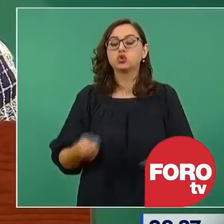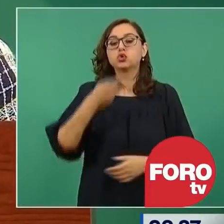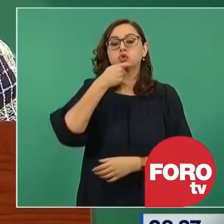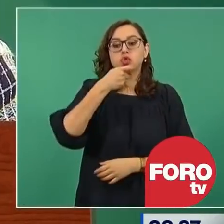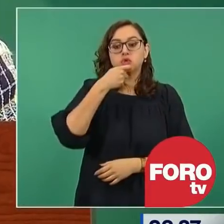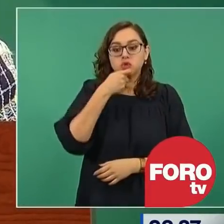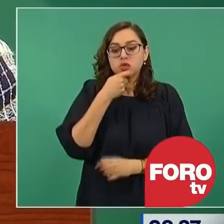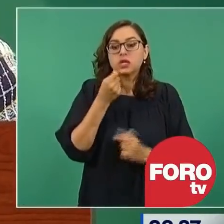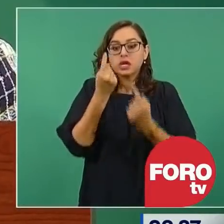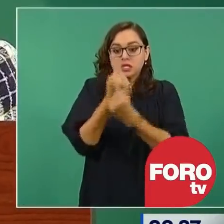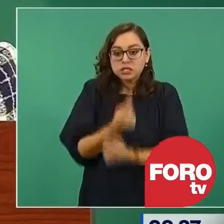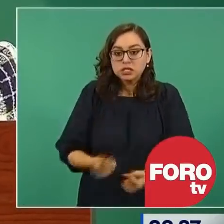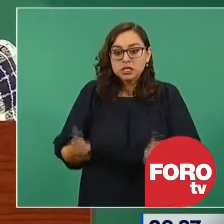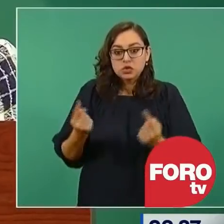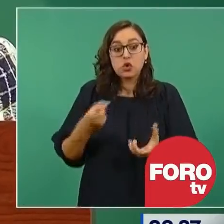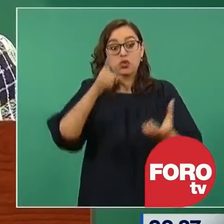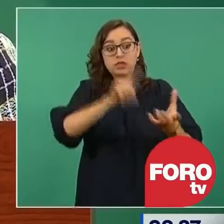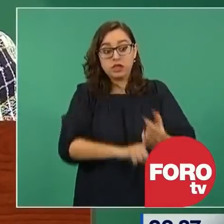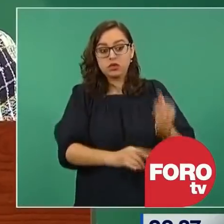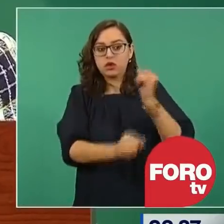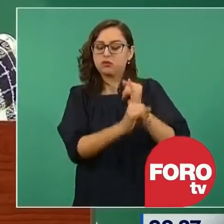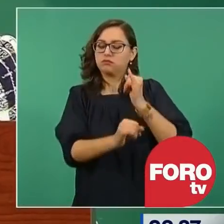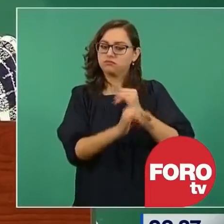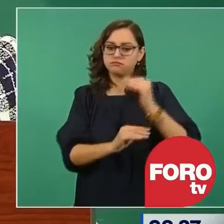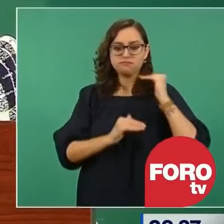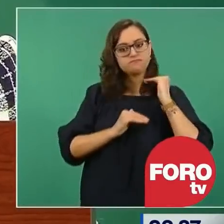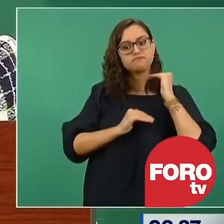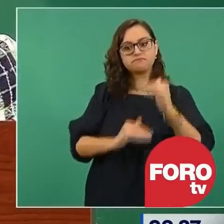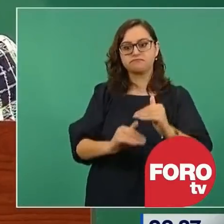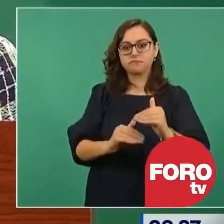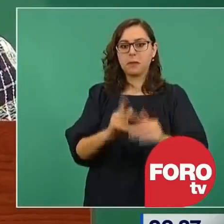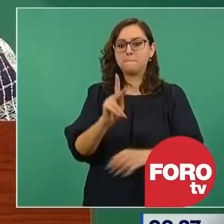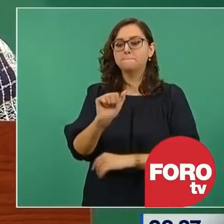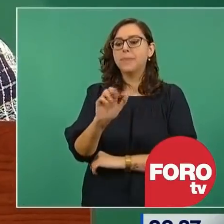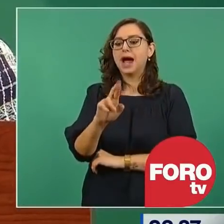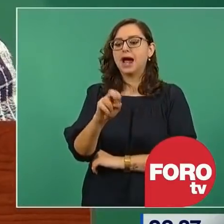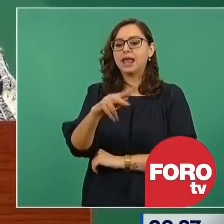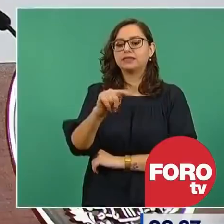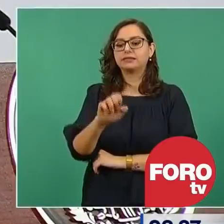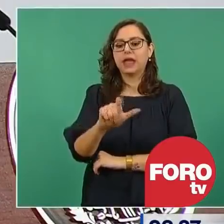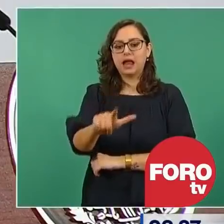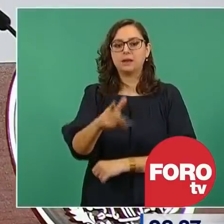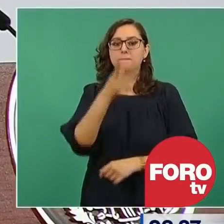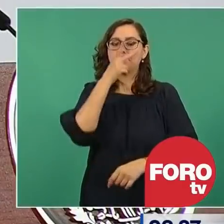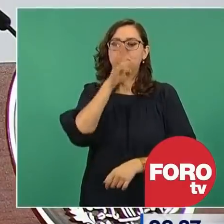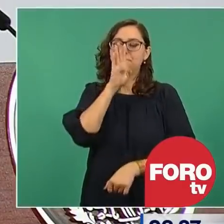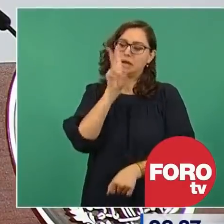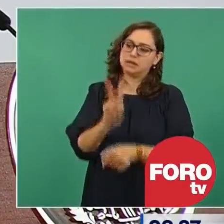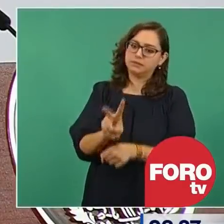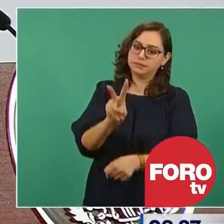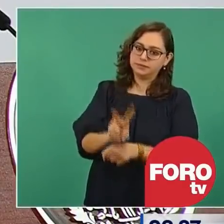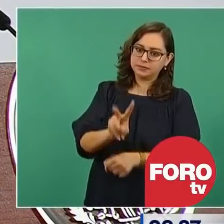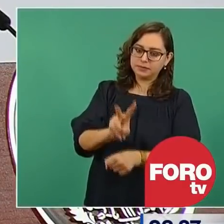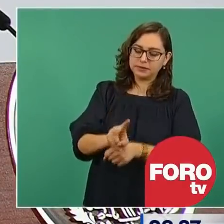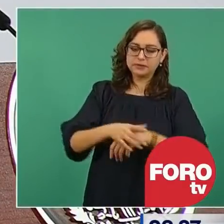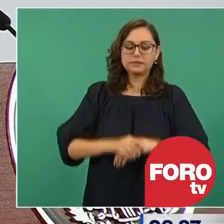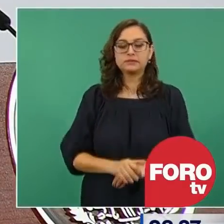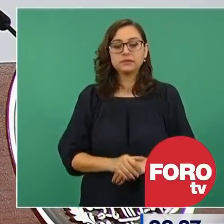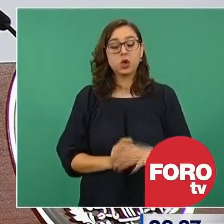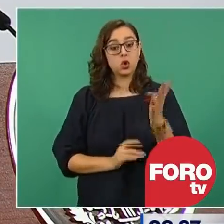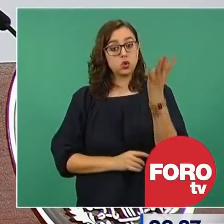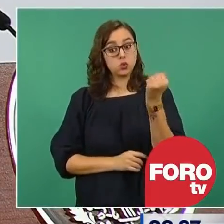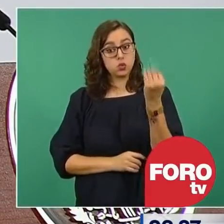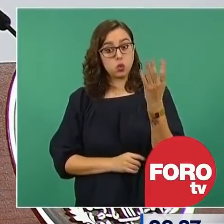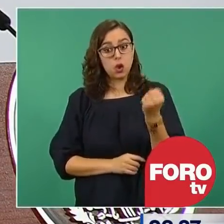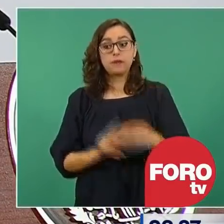en los dispositivos el que llaman control parental 9 en el caso de los menores de